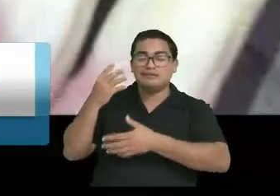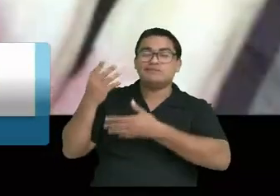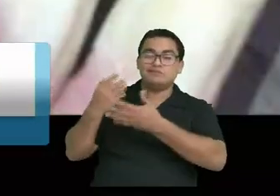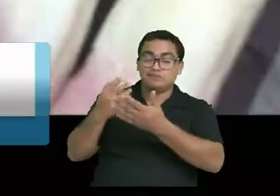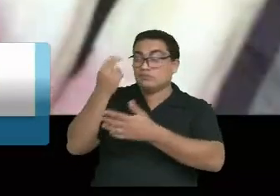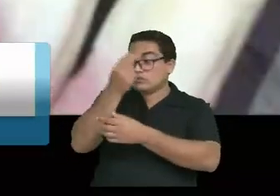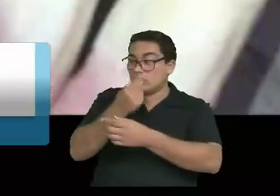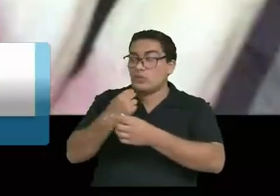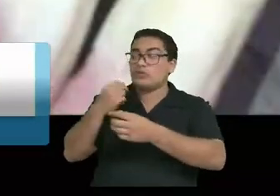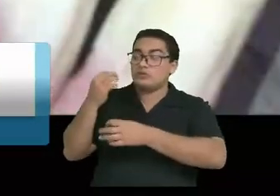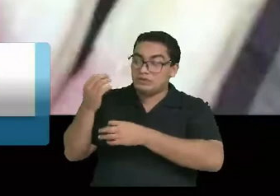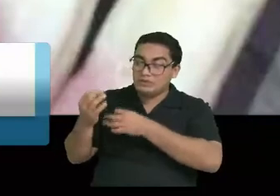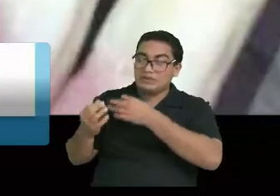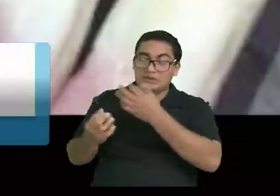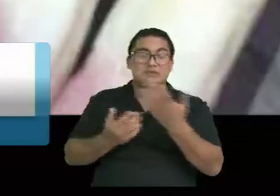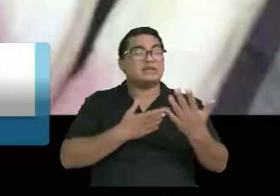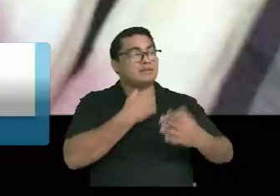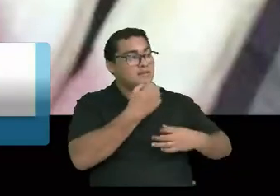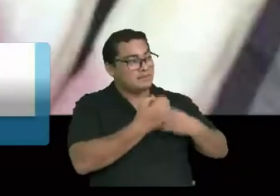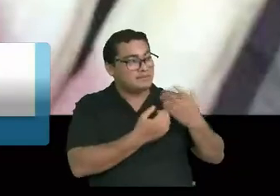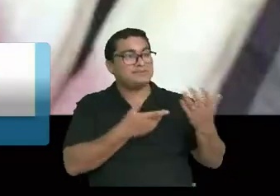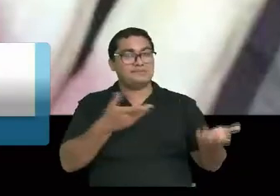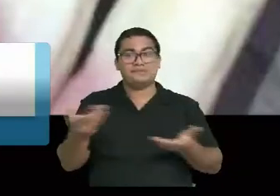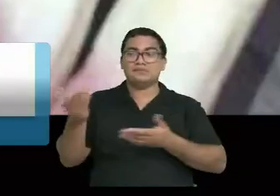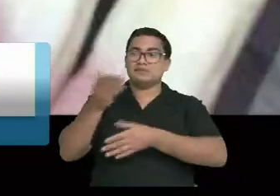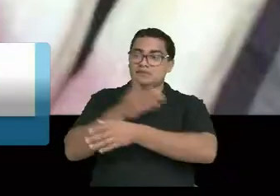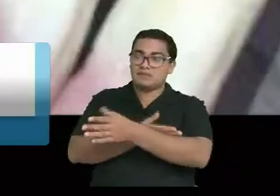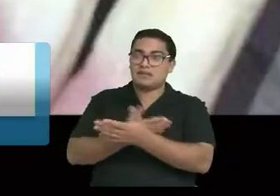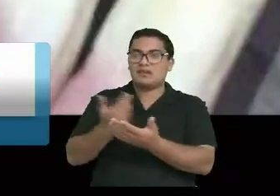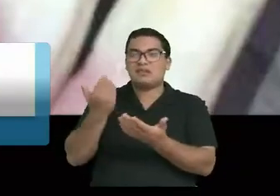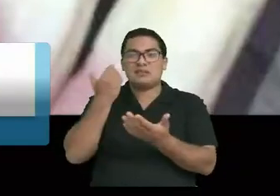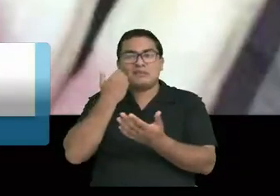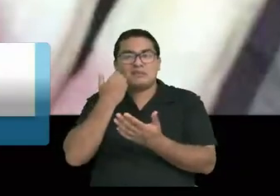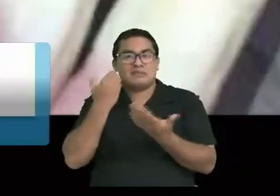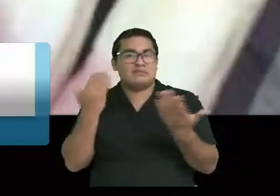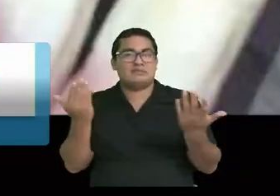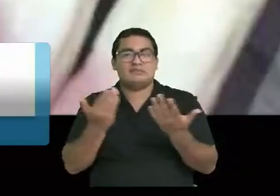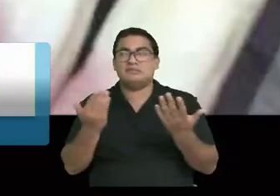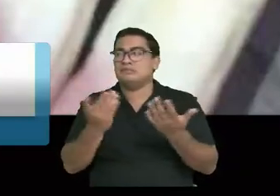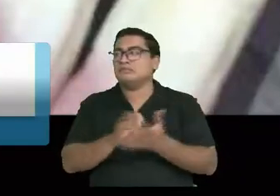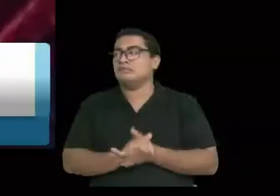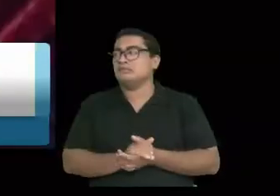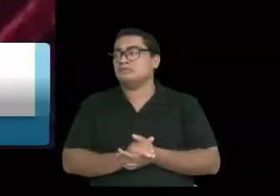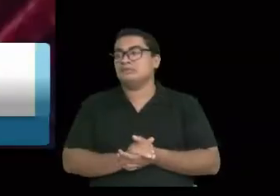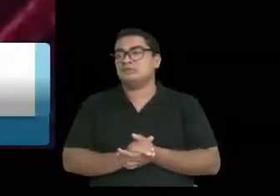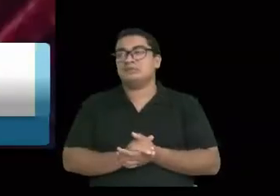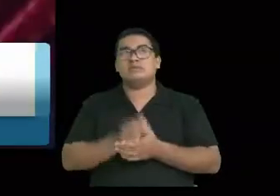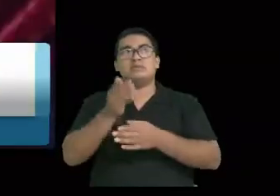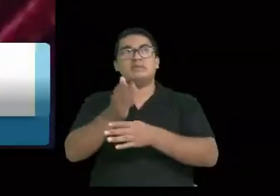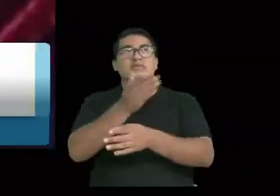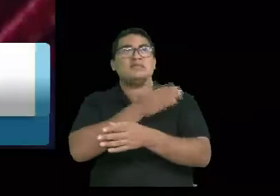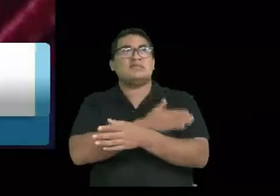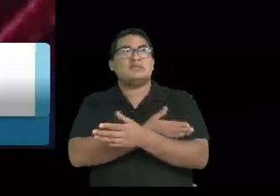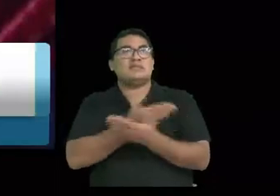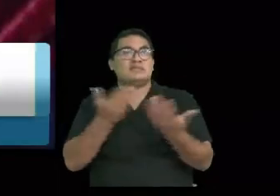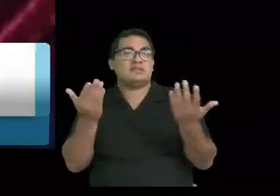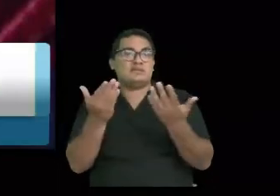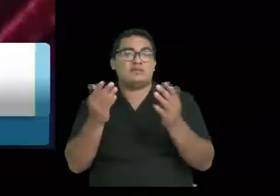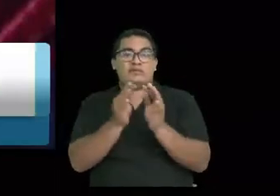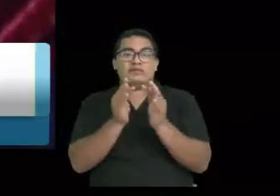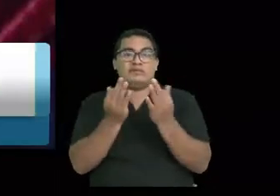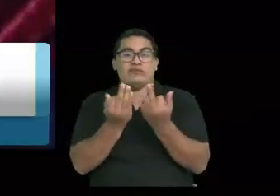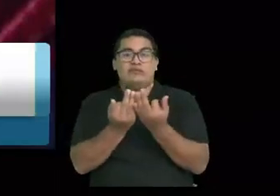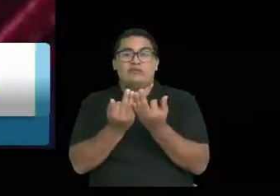de preguntas, que si tiene incluso antecedentes o no de enfermedades autoinmunes, antecedentes o no de que en su